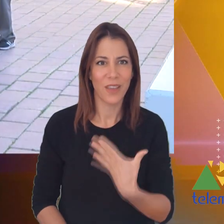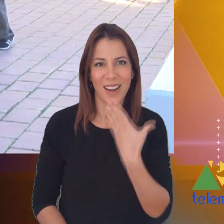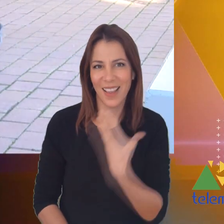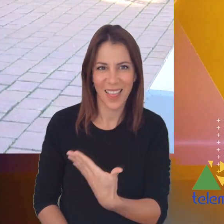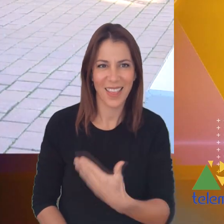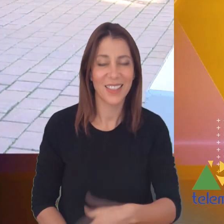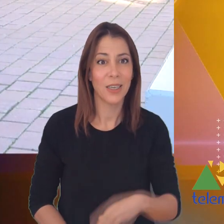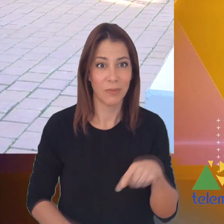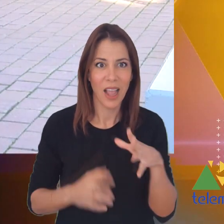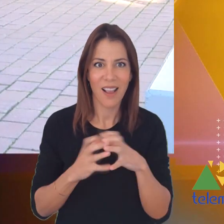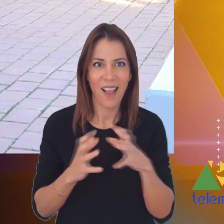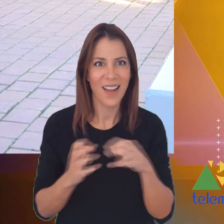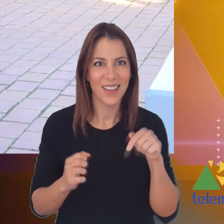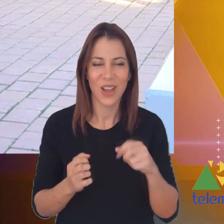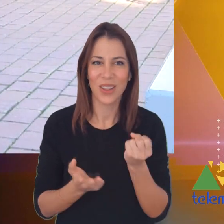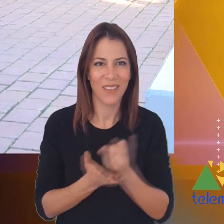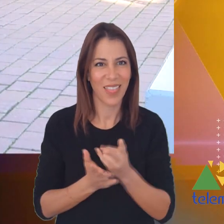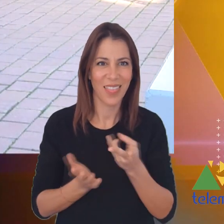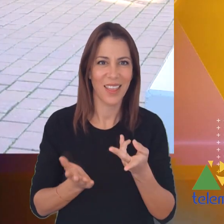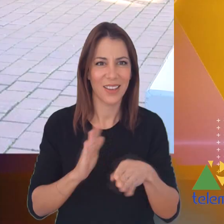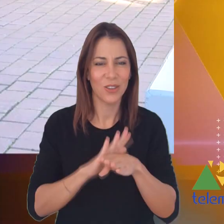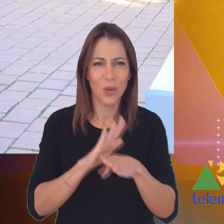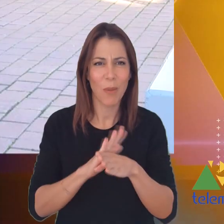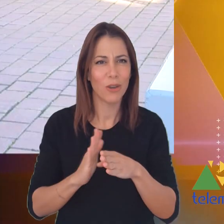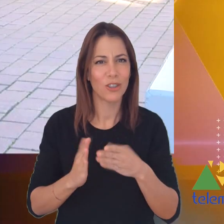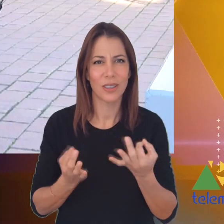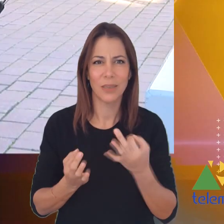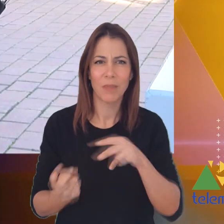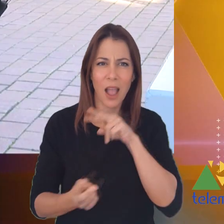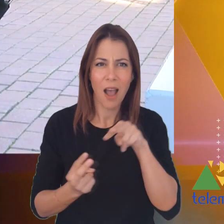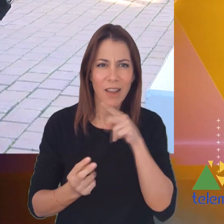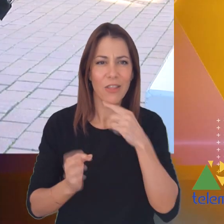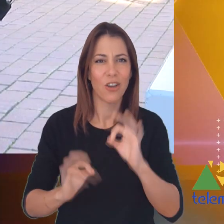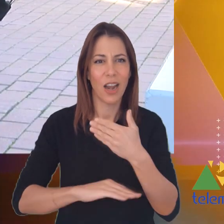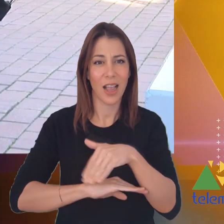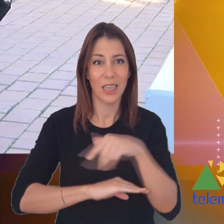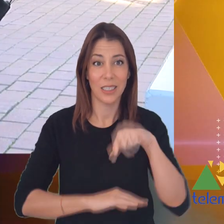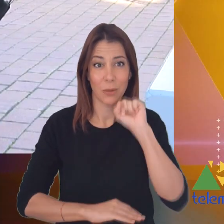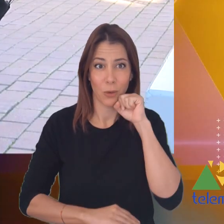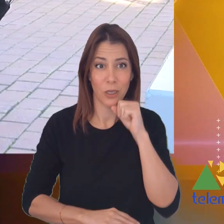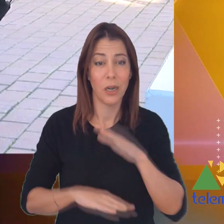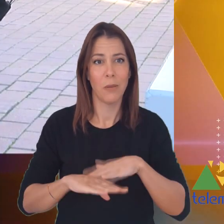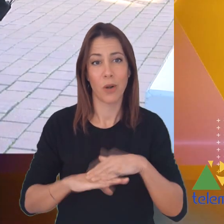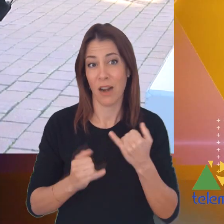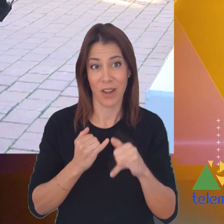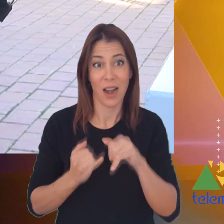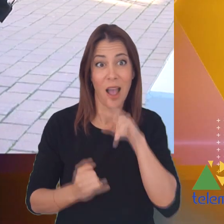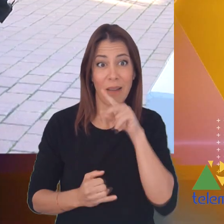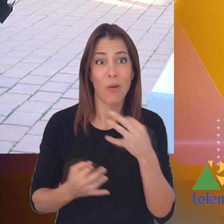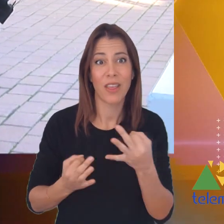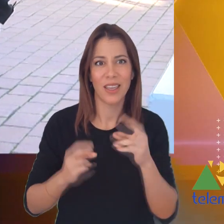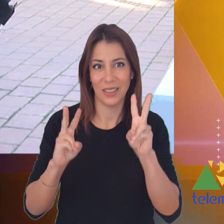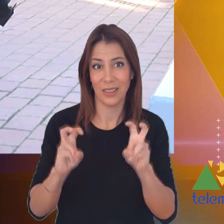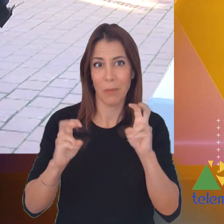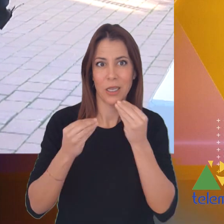gracias. Con ganas, ¿no? De comenzar de nuevo. De que sigamos hablando de las calles de Motril. Al fin y al cabo hablamos de la historia de Motril. Claro.